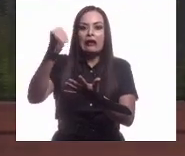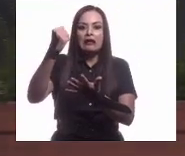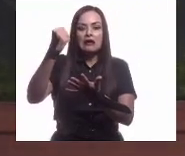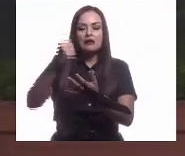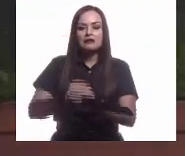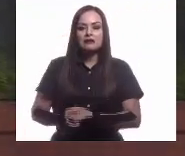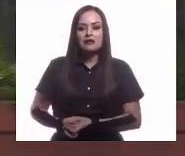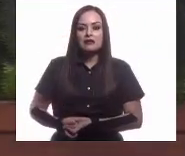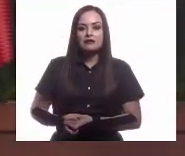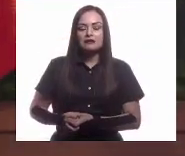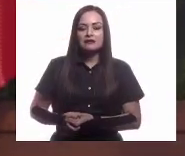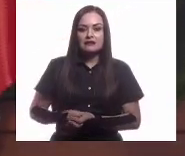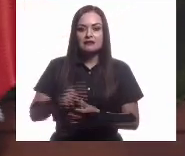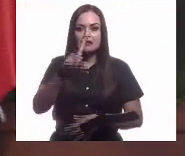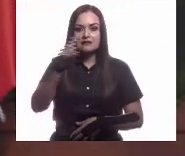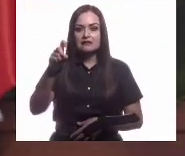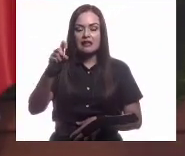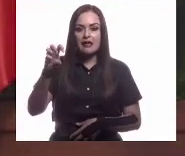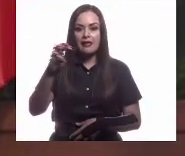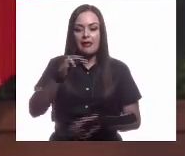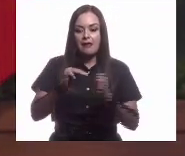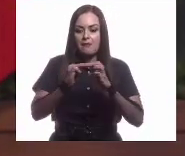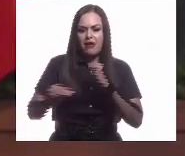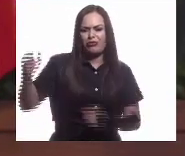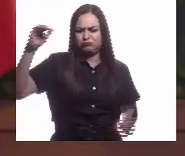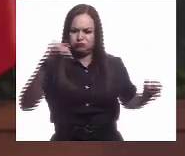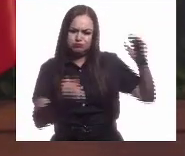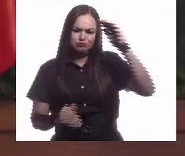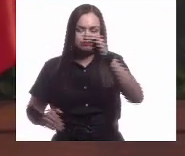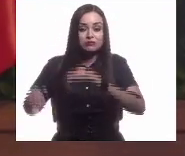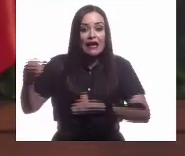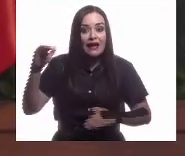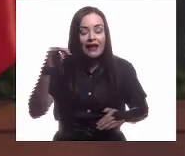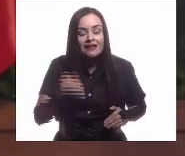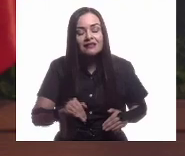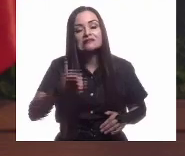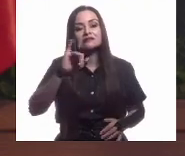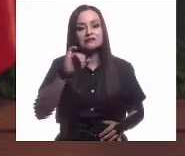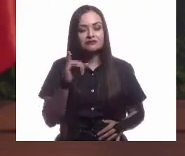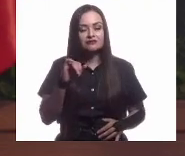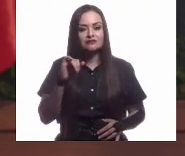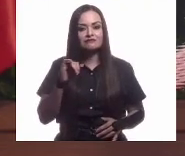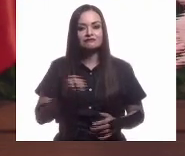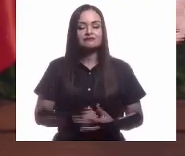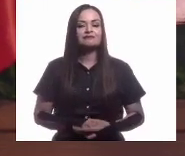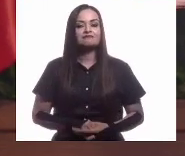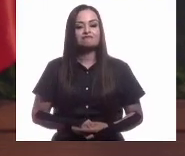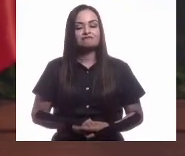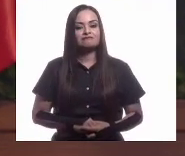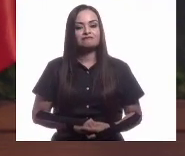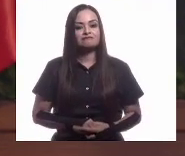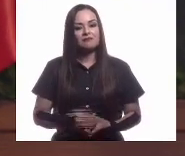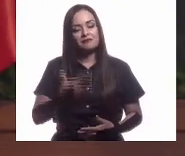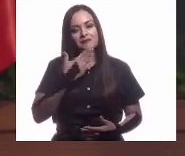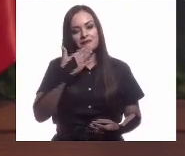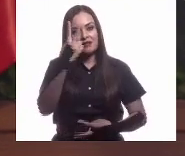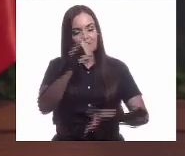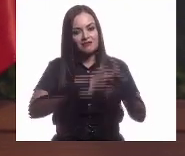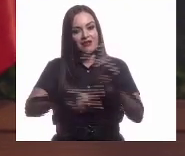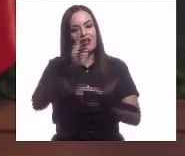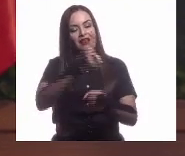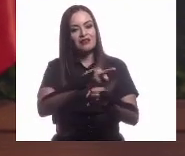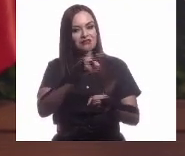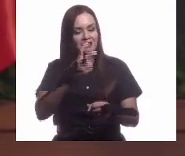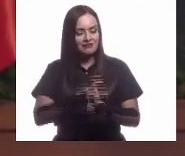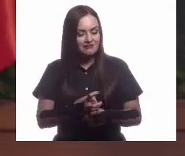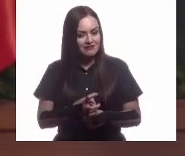100 metros libres de natación. Yo quiero pedirles, amigas y amigos, recibamos por supuesto a nuestros invitados,